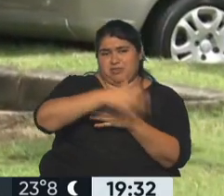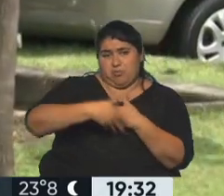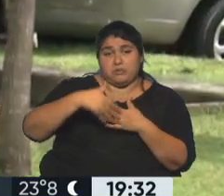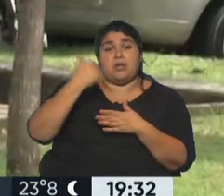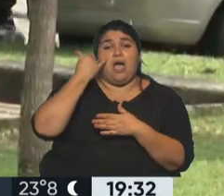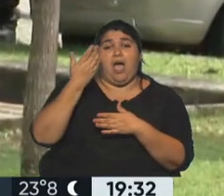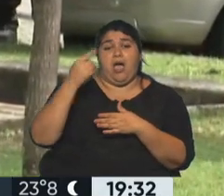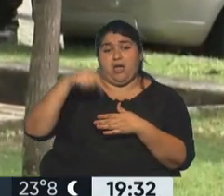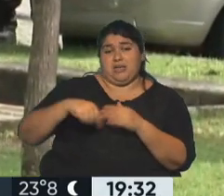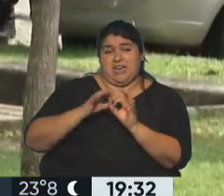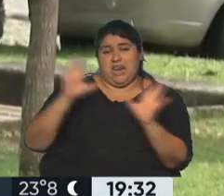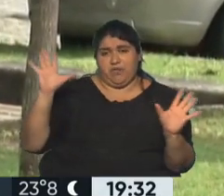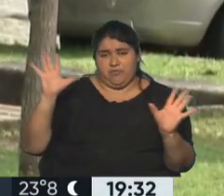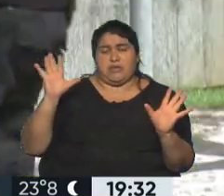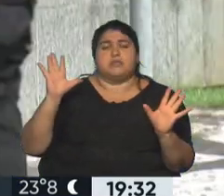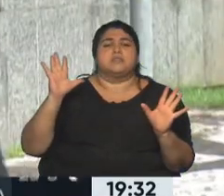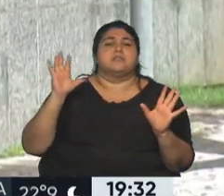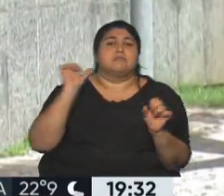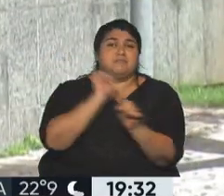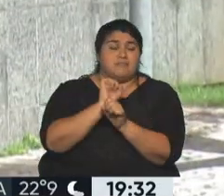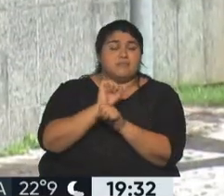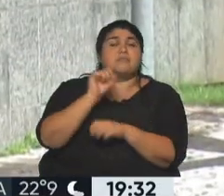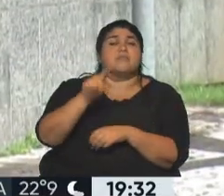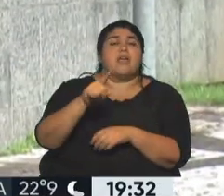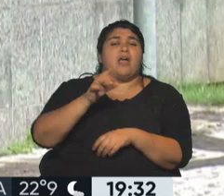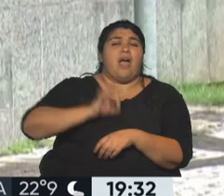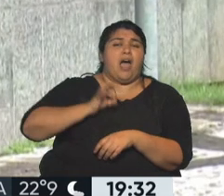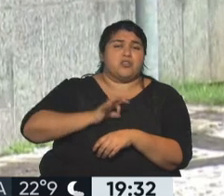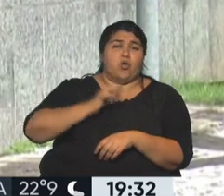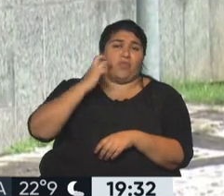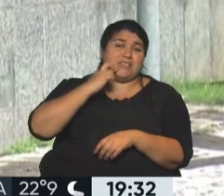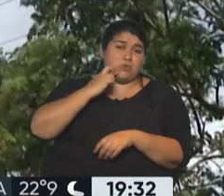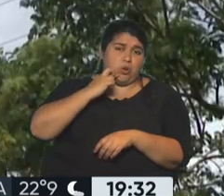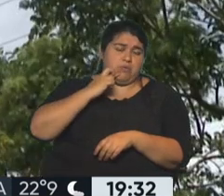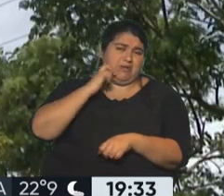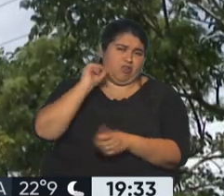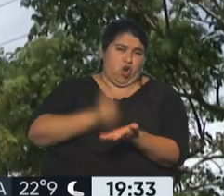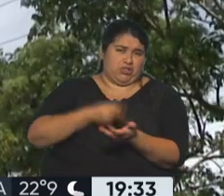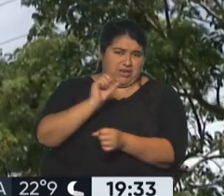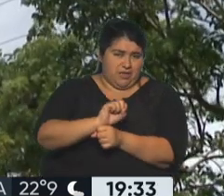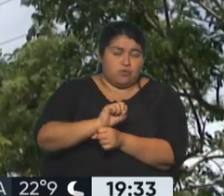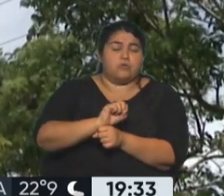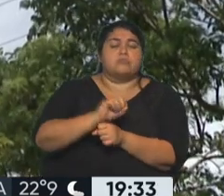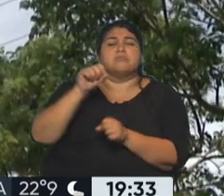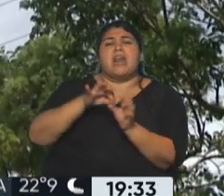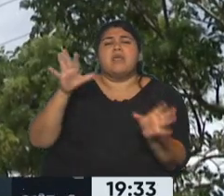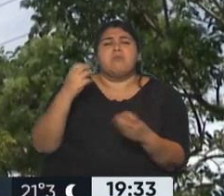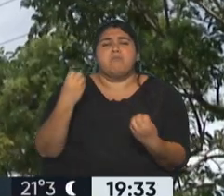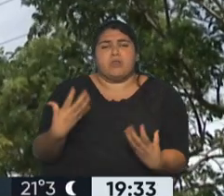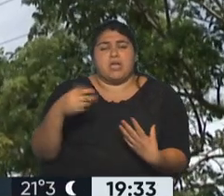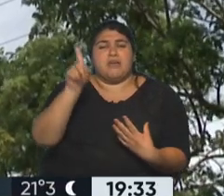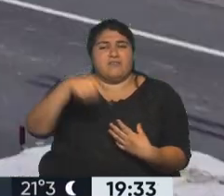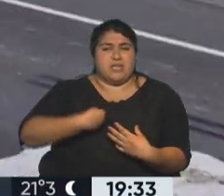liberado después de la reducción de pena. Estaba condenado a 19 años de prisión. ¿Por qué le liberaron? ¿Por qué